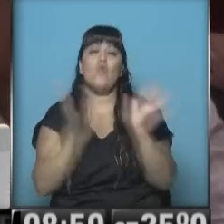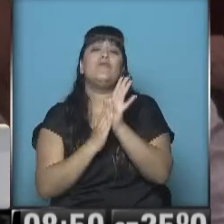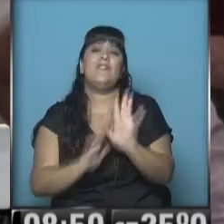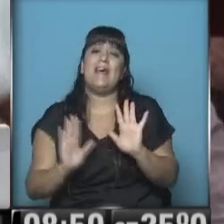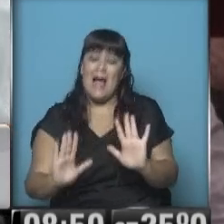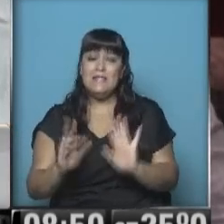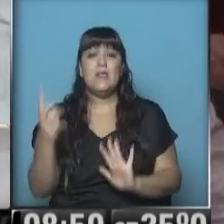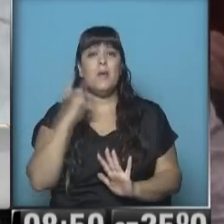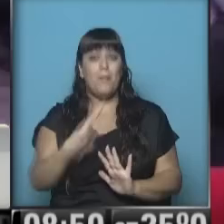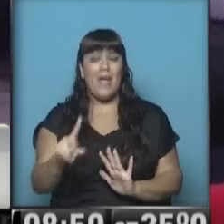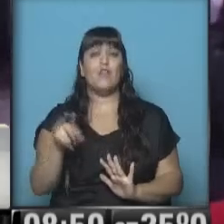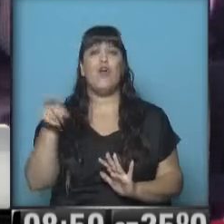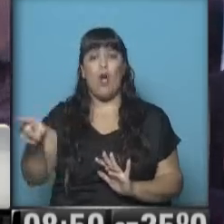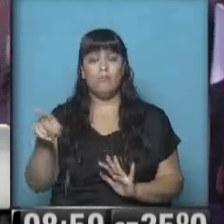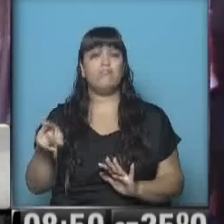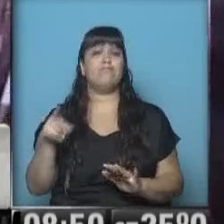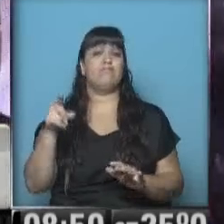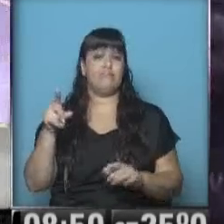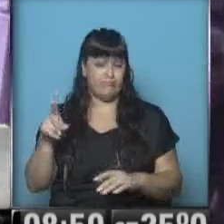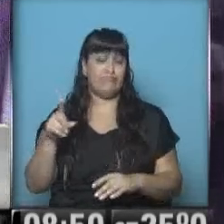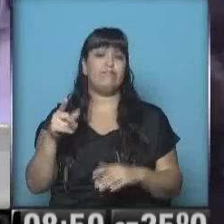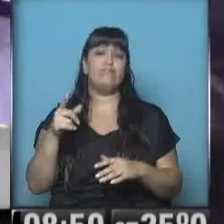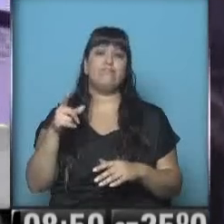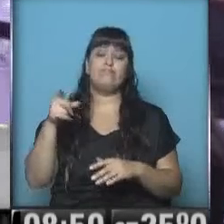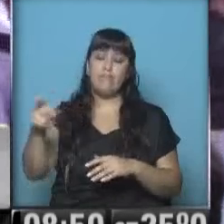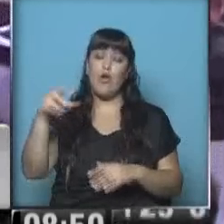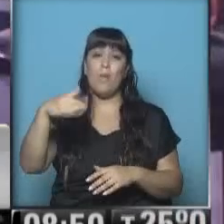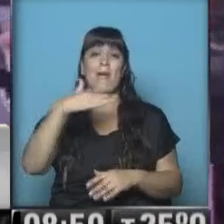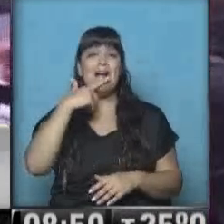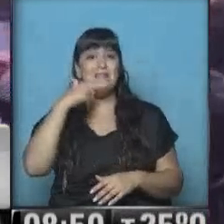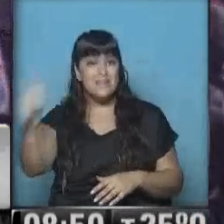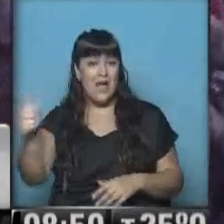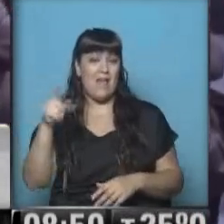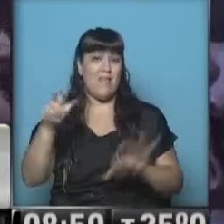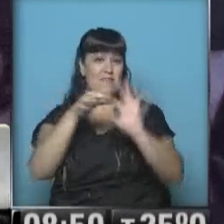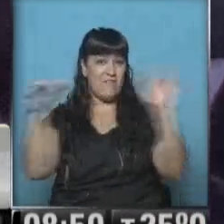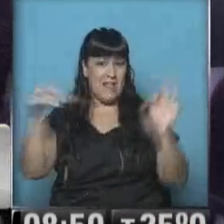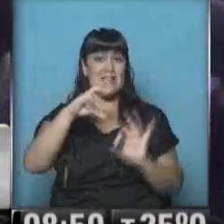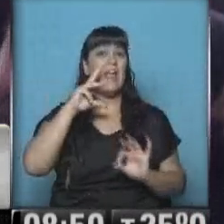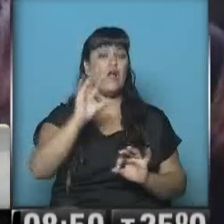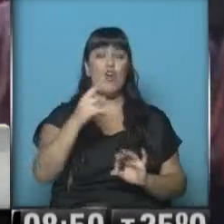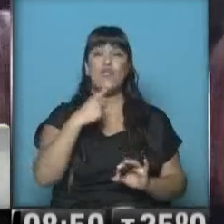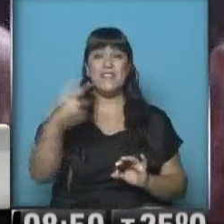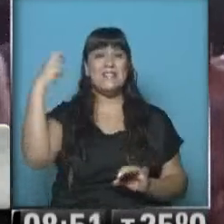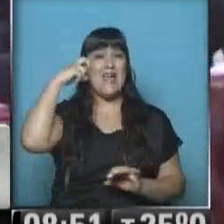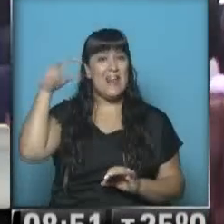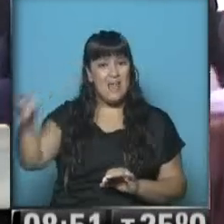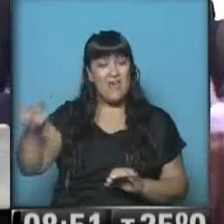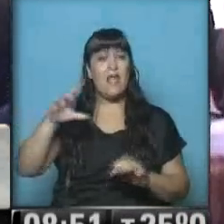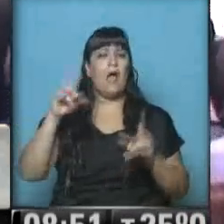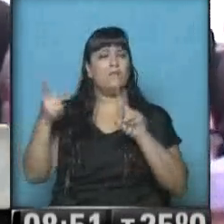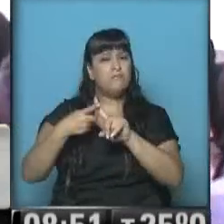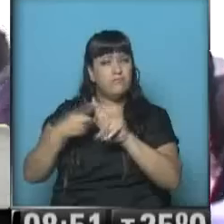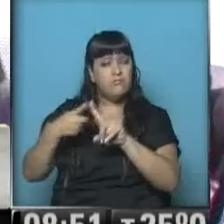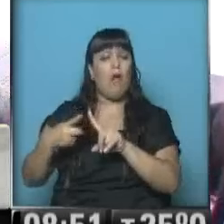renovó la investida contra Sergio maa y los radicales F esta frase textual de de carrió los radicales ctados por el